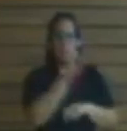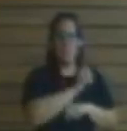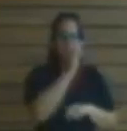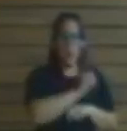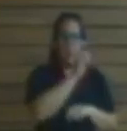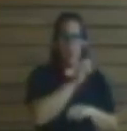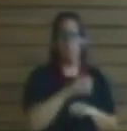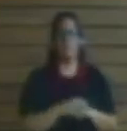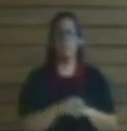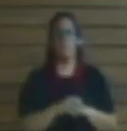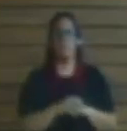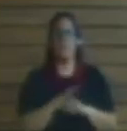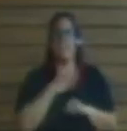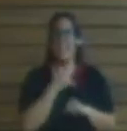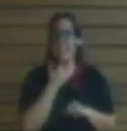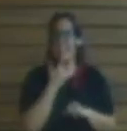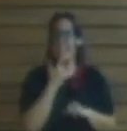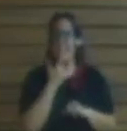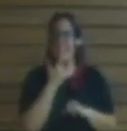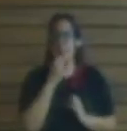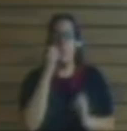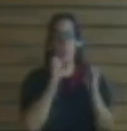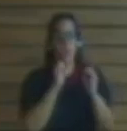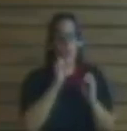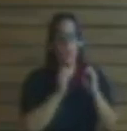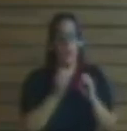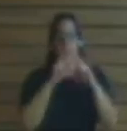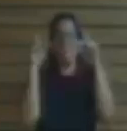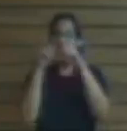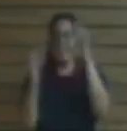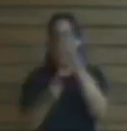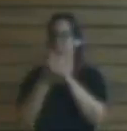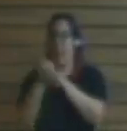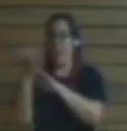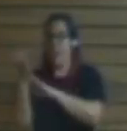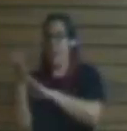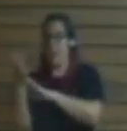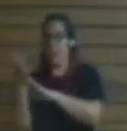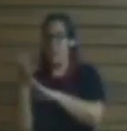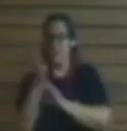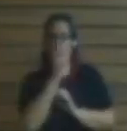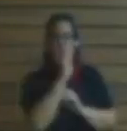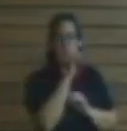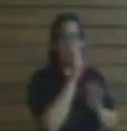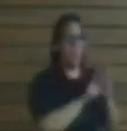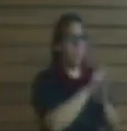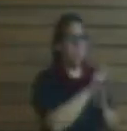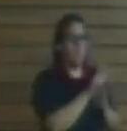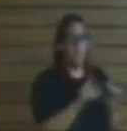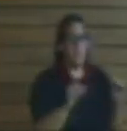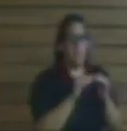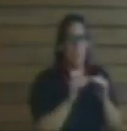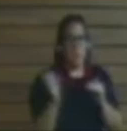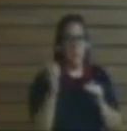3%. Es decir, crecíamos porcentualmente, se creaban más empresas en Navarra que nuestro PIB en ese